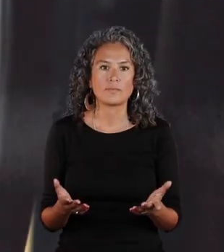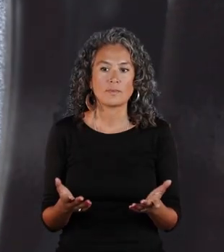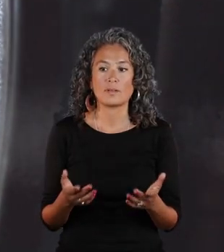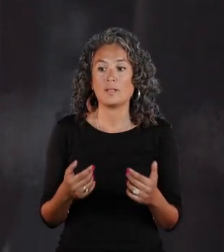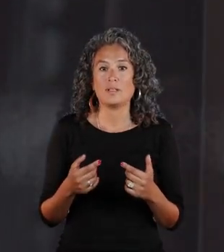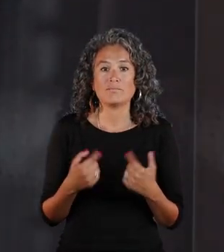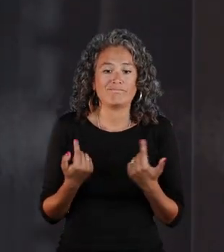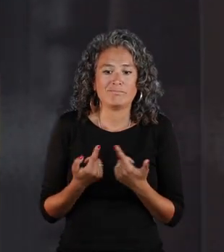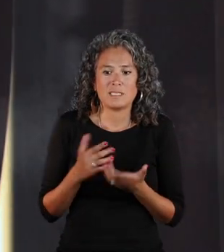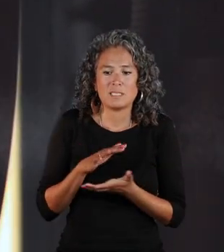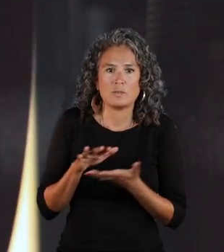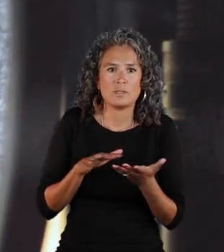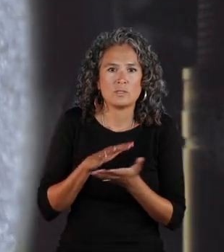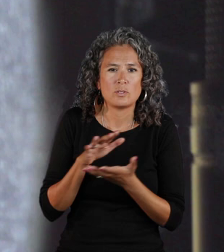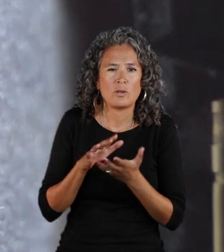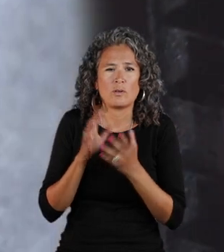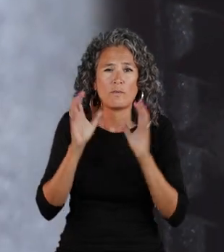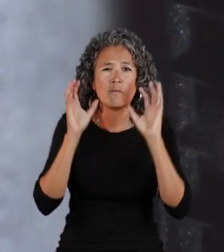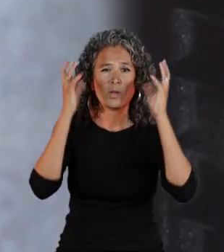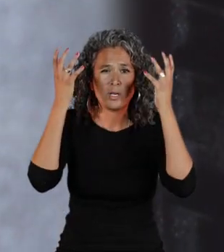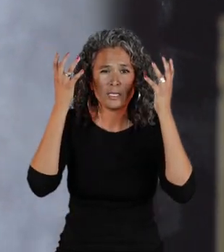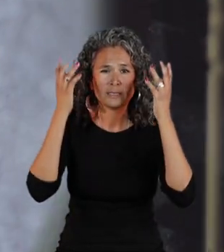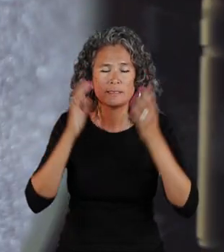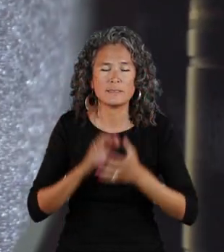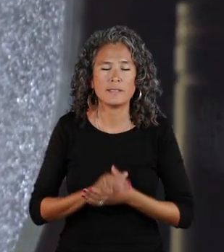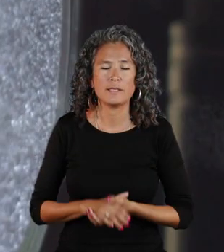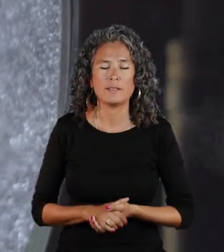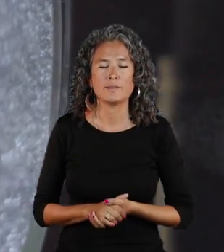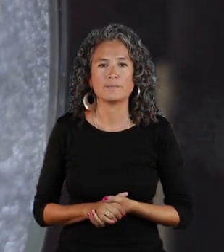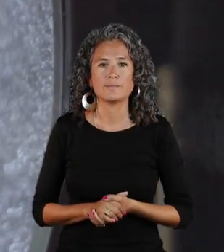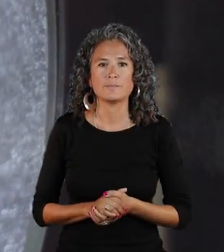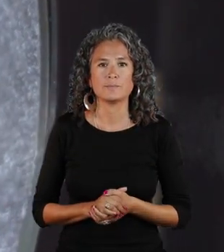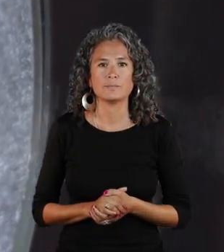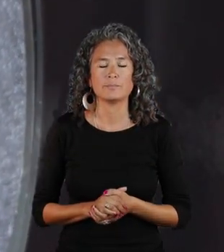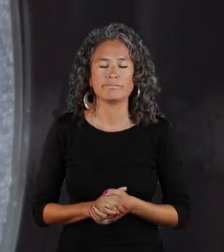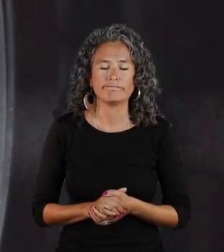En este camino de la violencia,